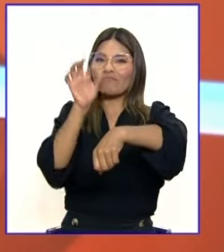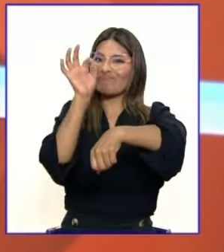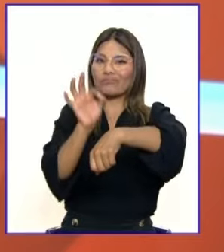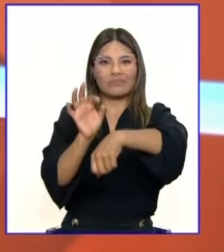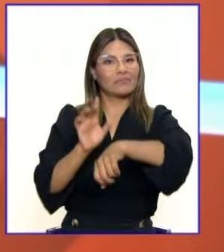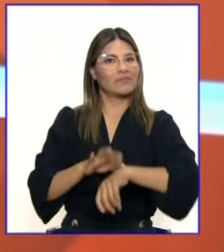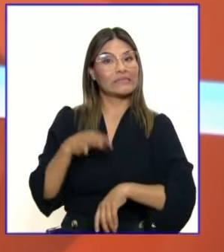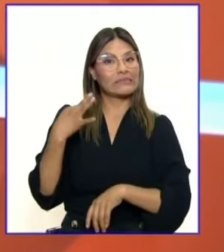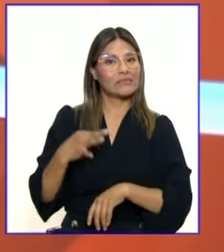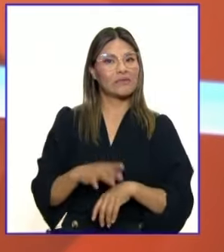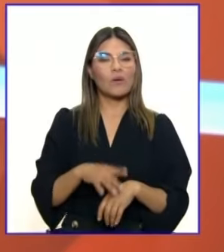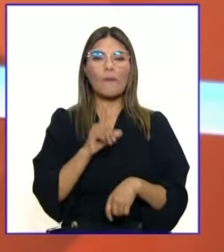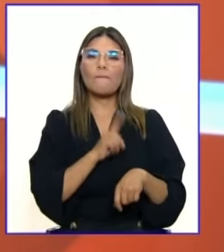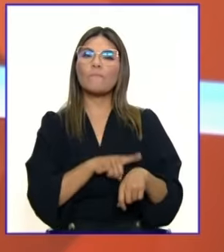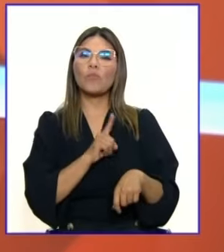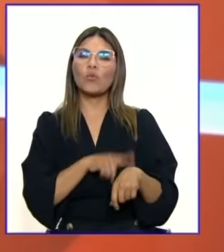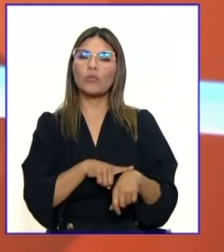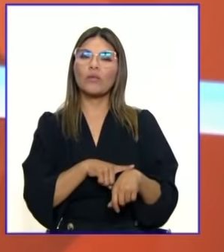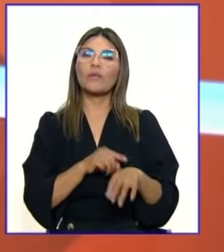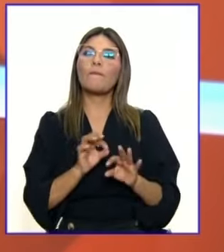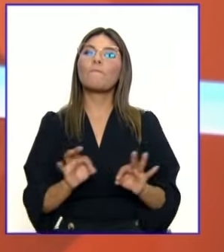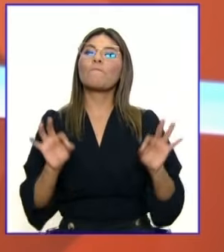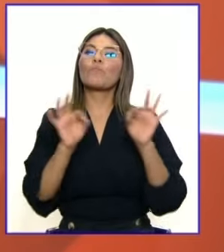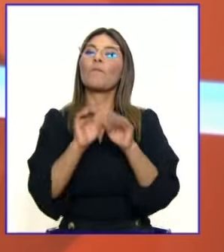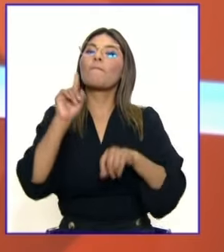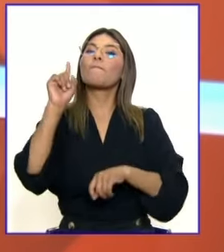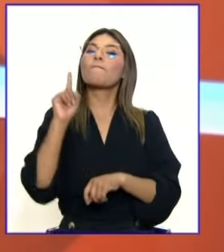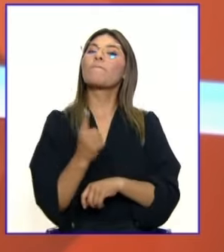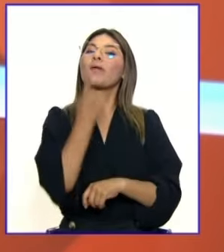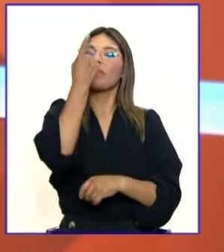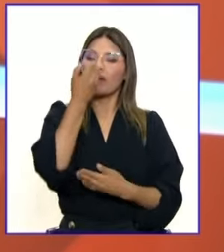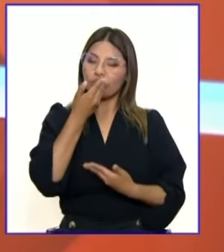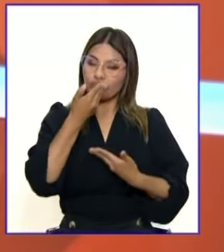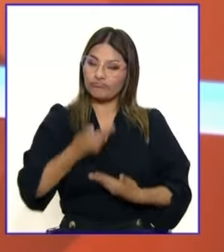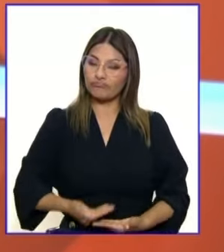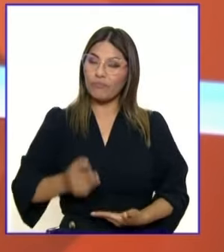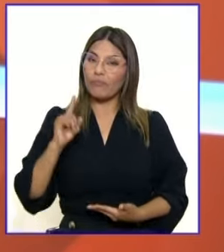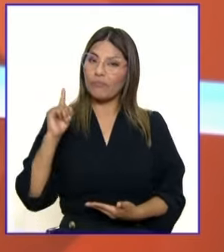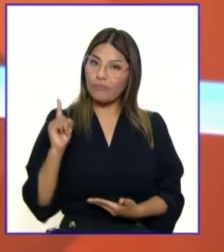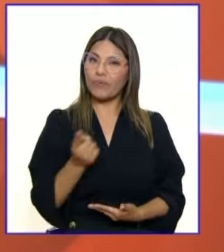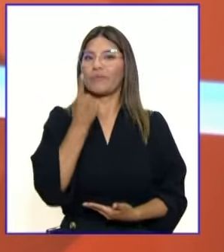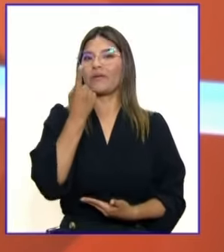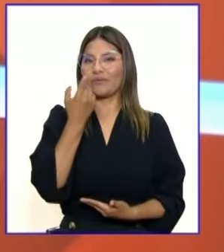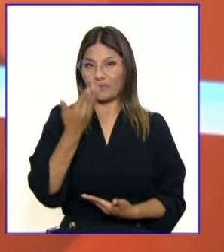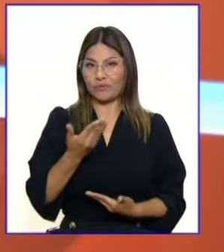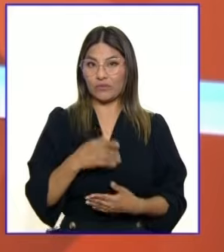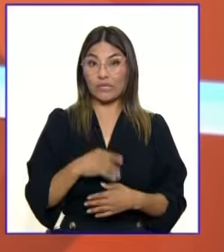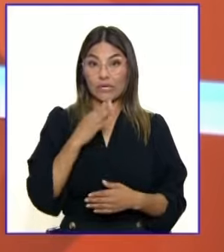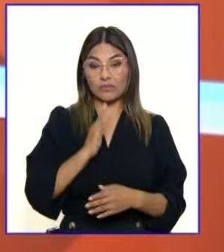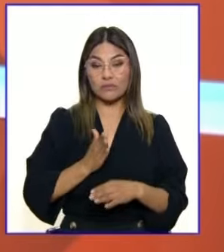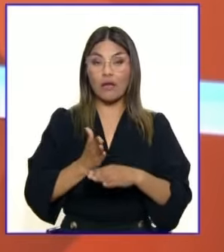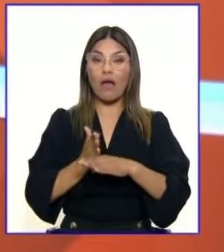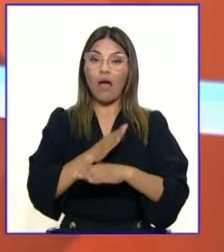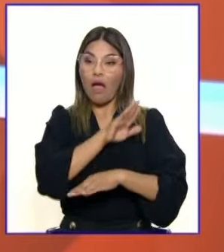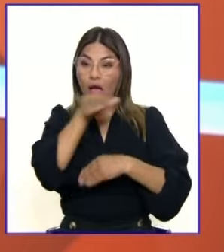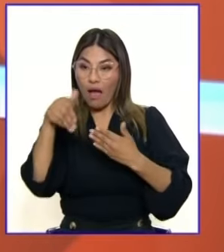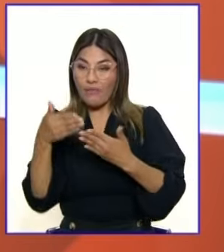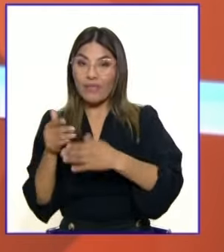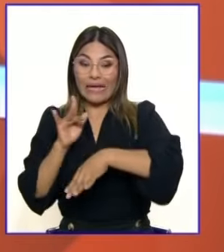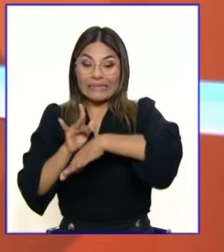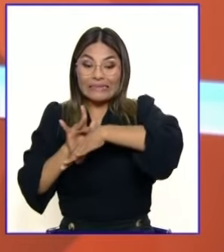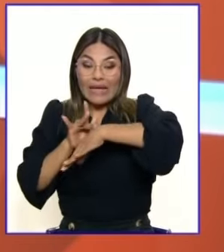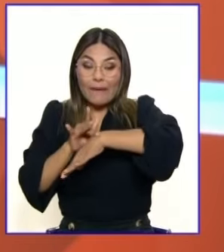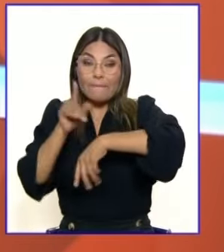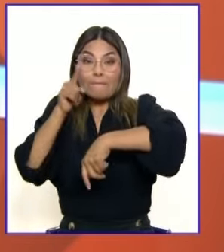primer lugar, marca un primer acercamiento en el sentido de si una contraparte es seria o no. El hecho de llegar temprano a una reunión de negocios,